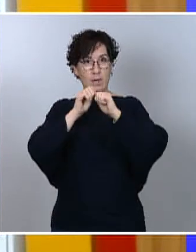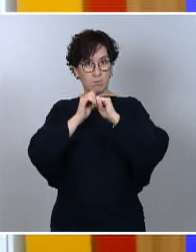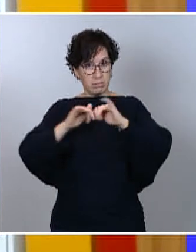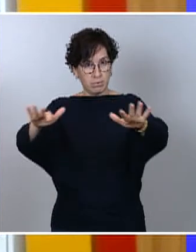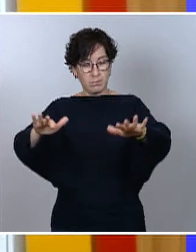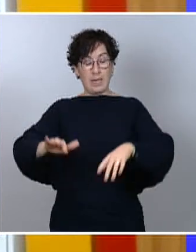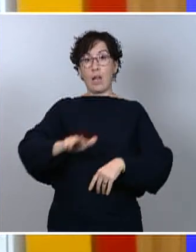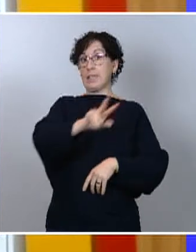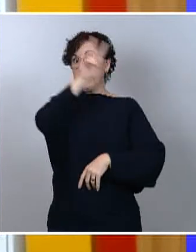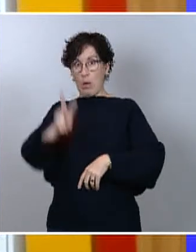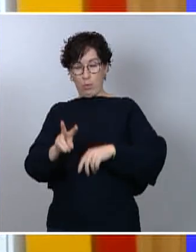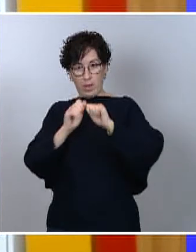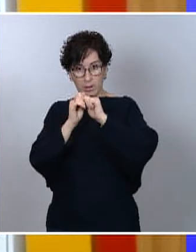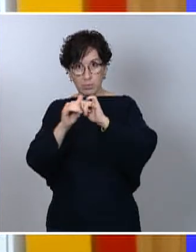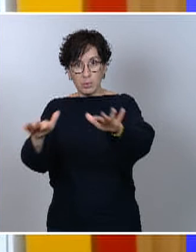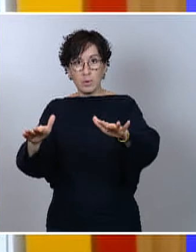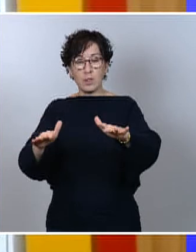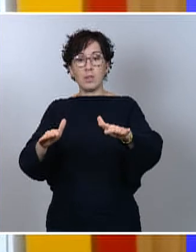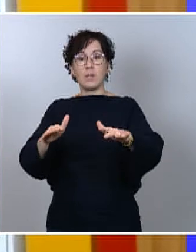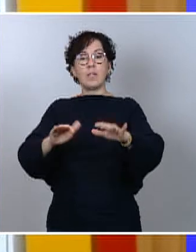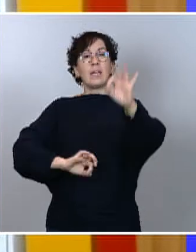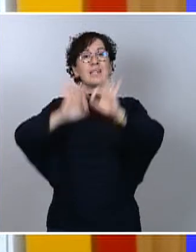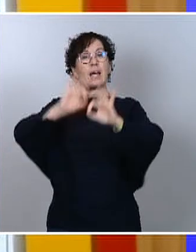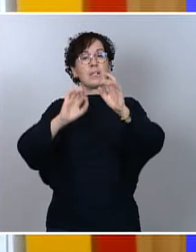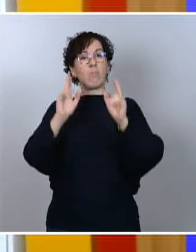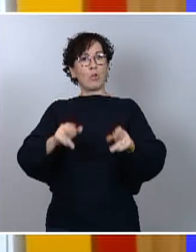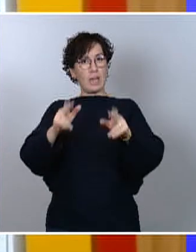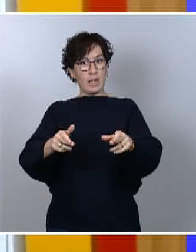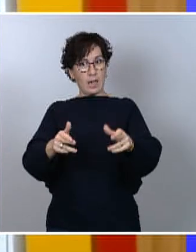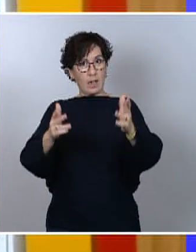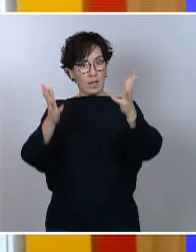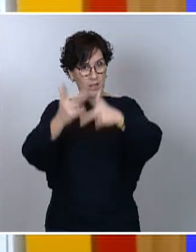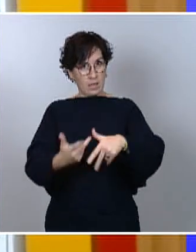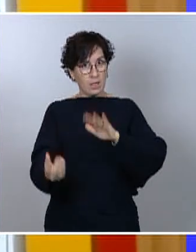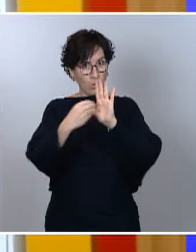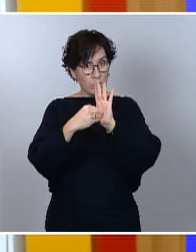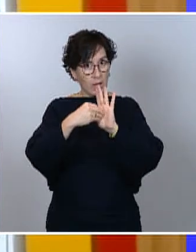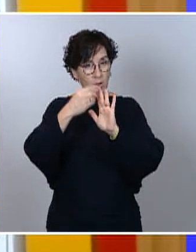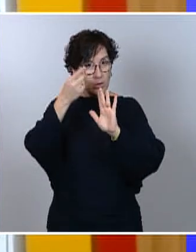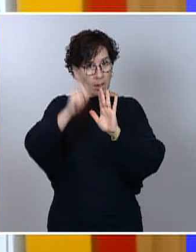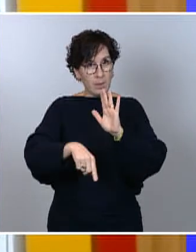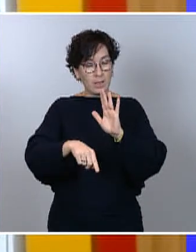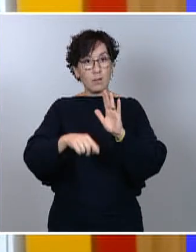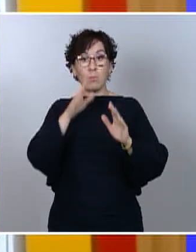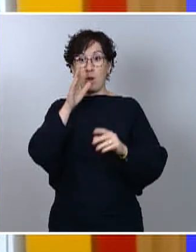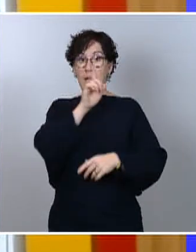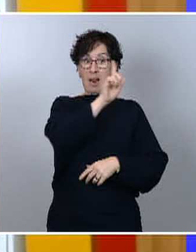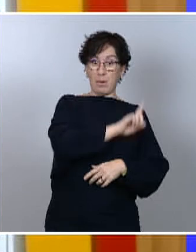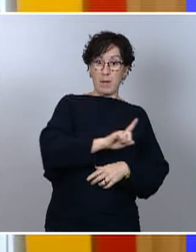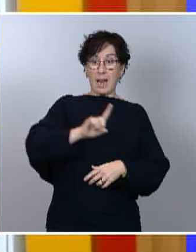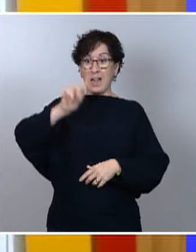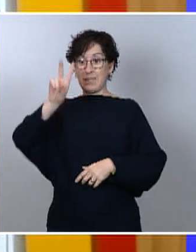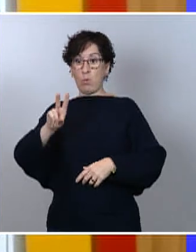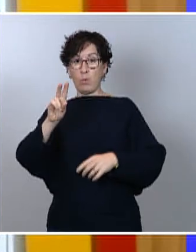que el número de casos, el número de personas contagiadas en la primera y en la segunda ola son muy similares, y en la